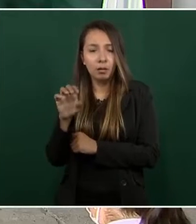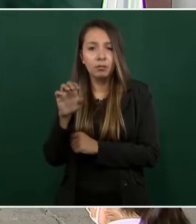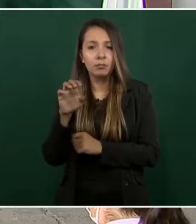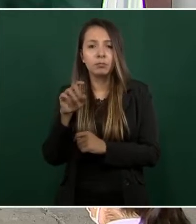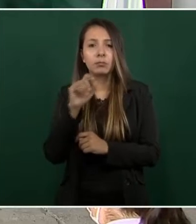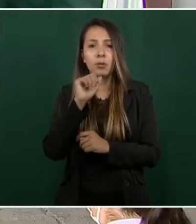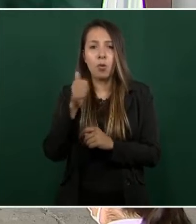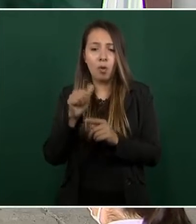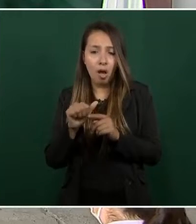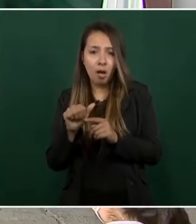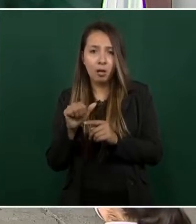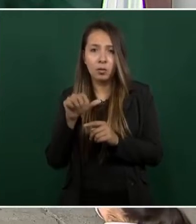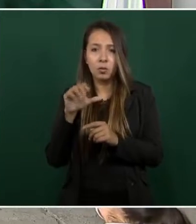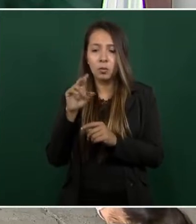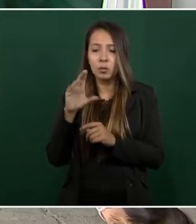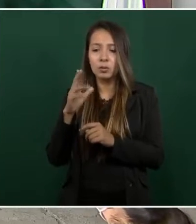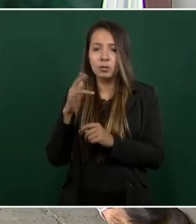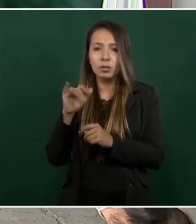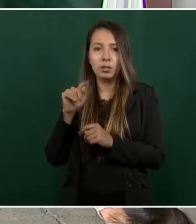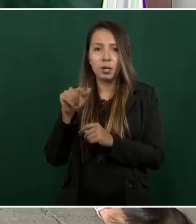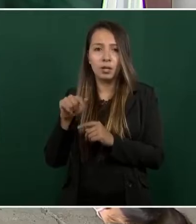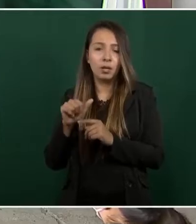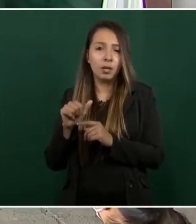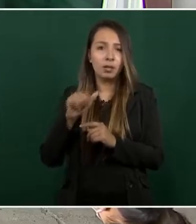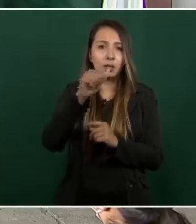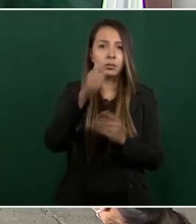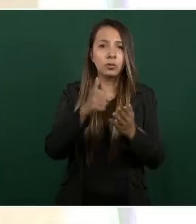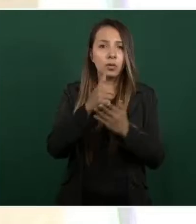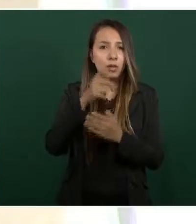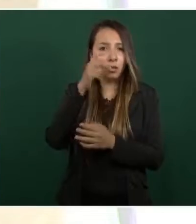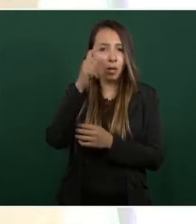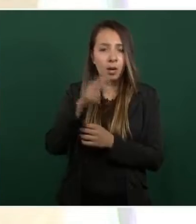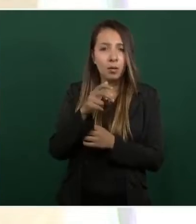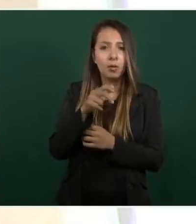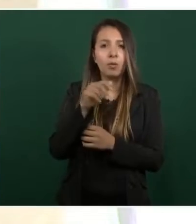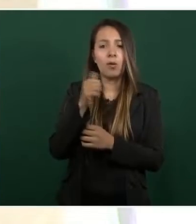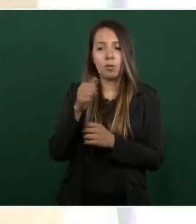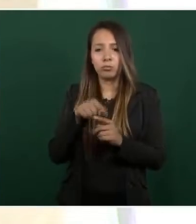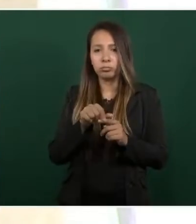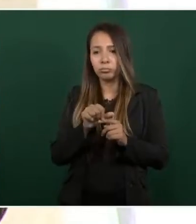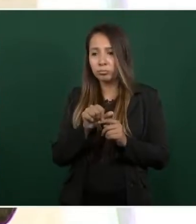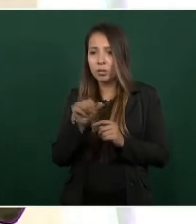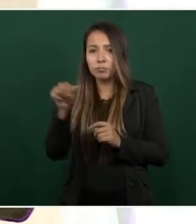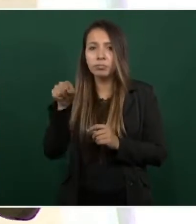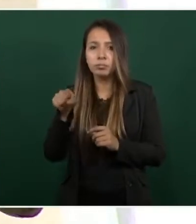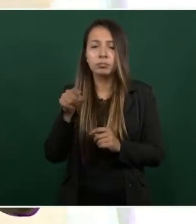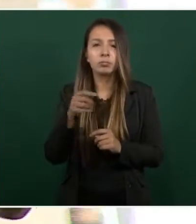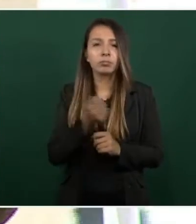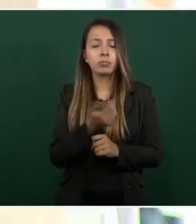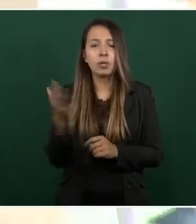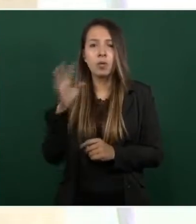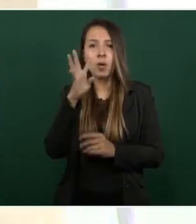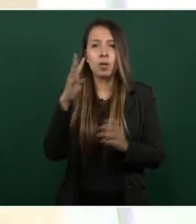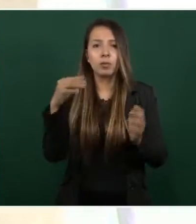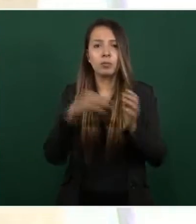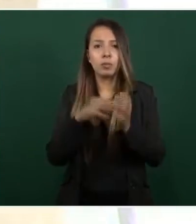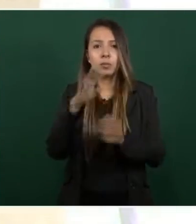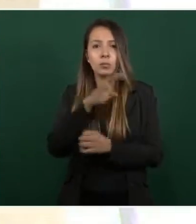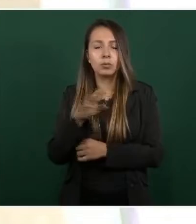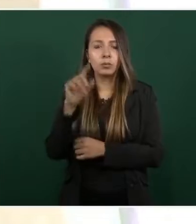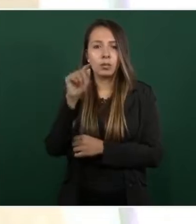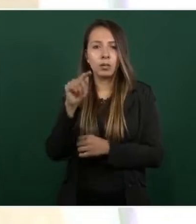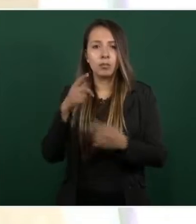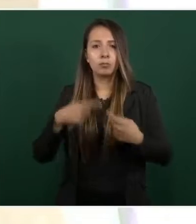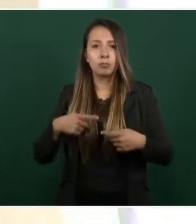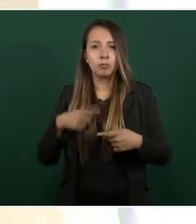Ciudad Hidalgo y el que va de Salina Cruz a Coatzacoalcos, tenemos desplegados 4,350 elementos para darle la